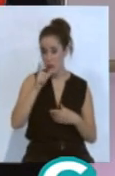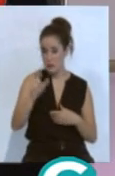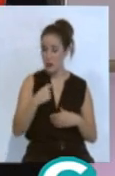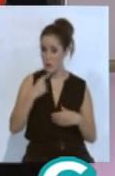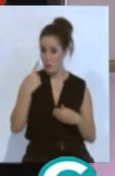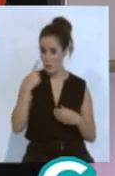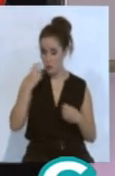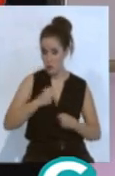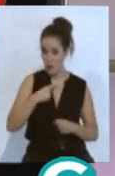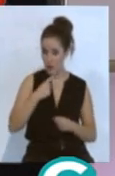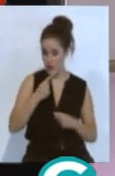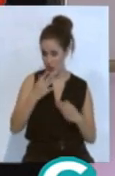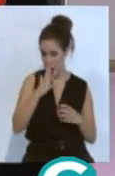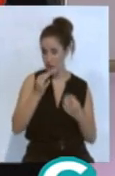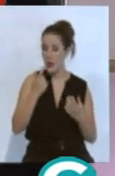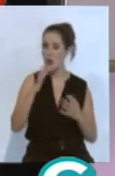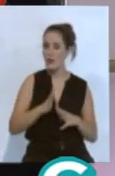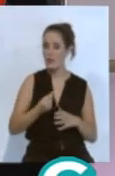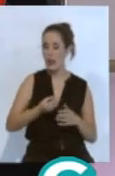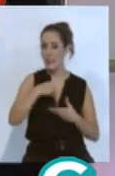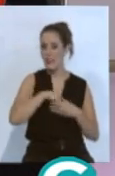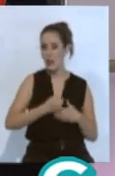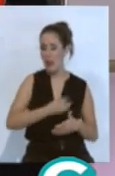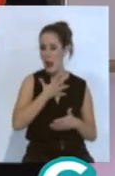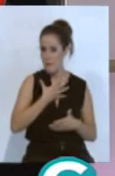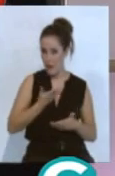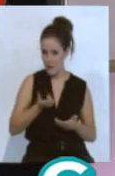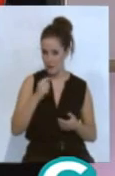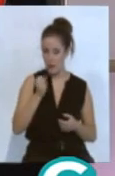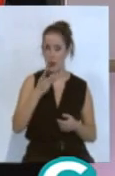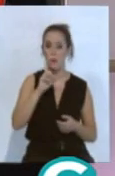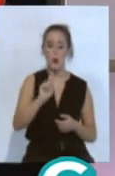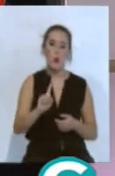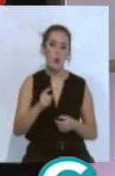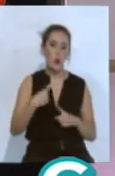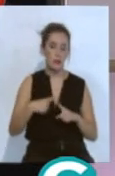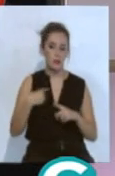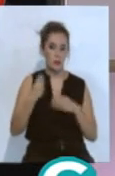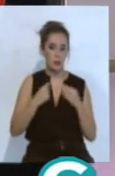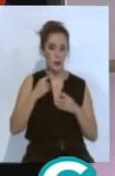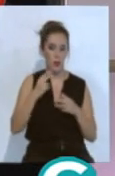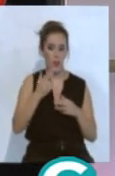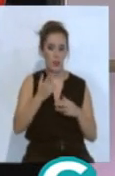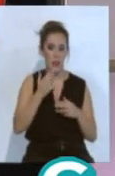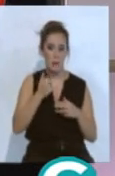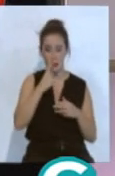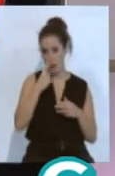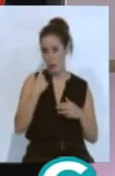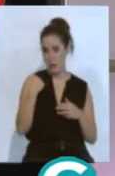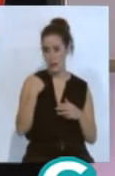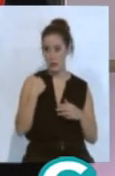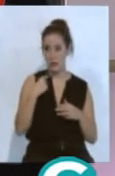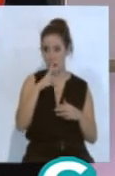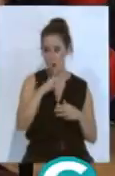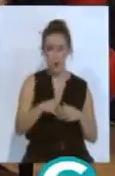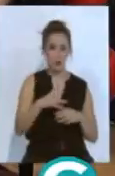pero no va a seguir estando en el arma. Por ejemplo, una cosa número uno que hemos puesto es que los zapatos son los del año pasado. Llevamos